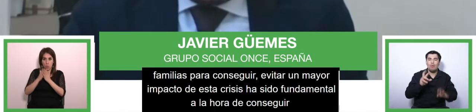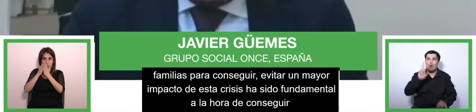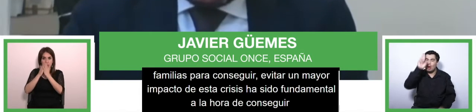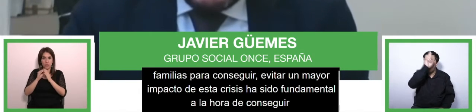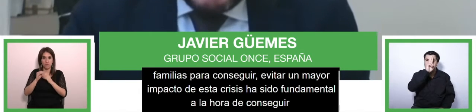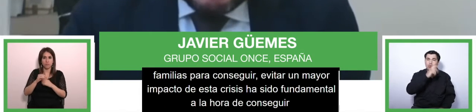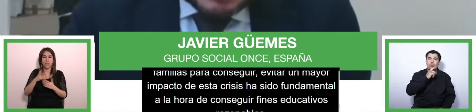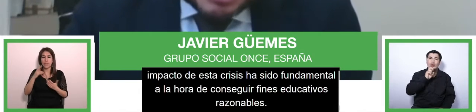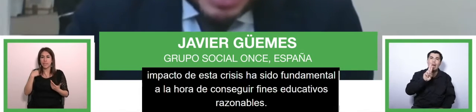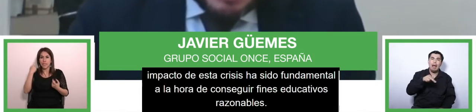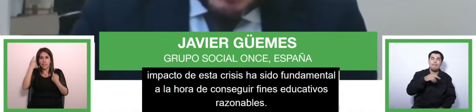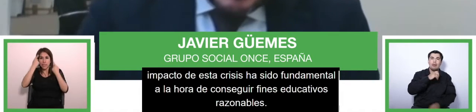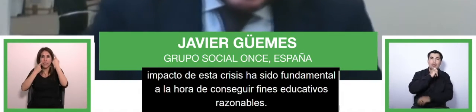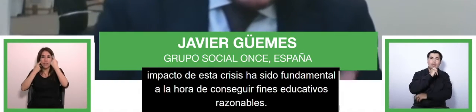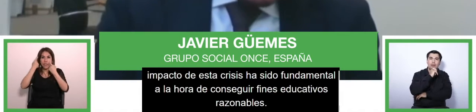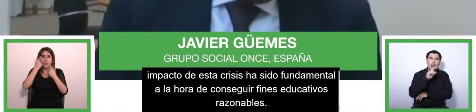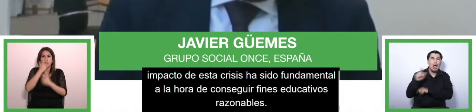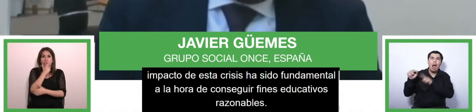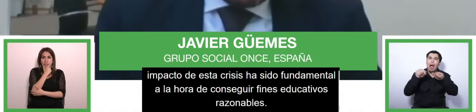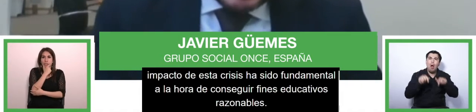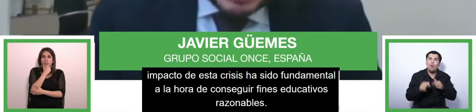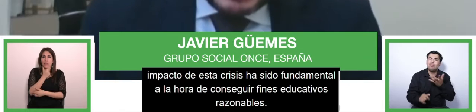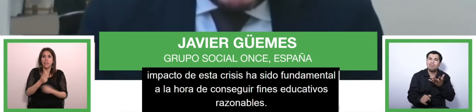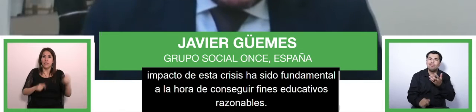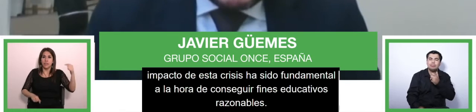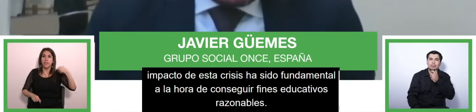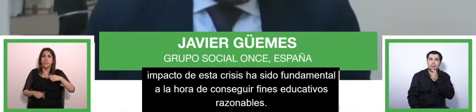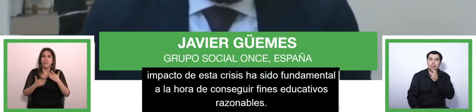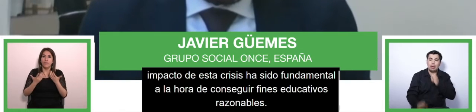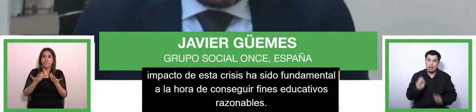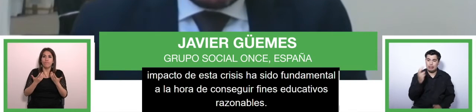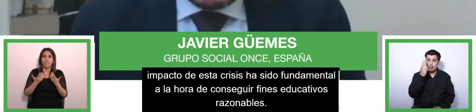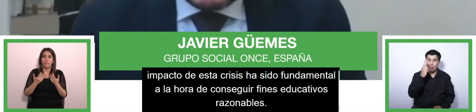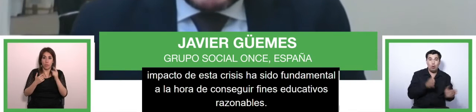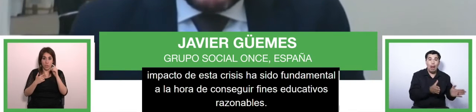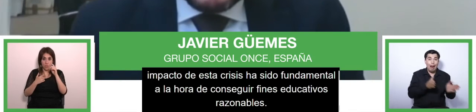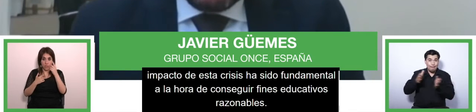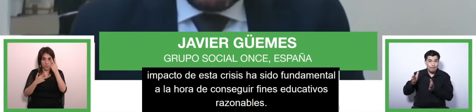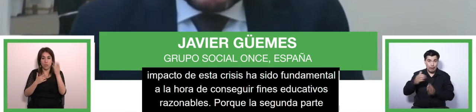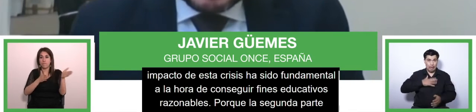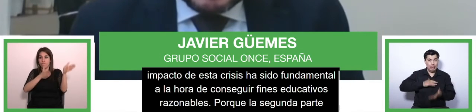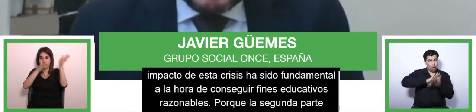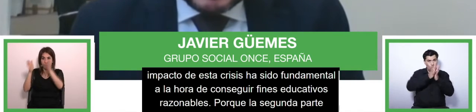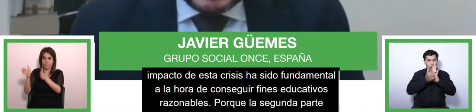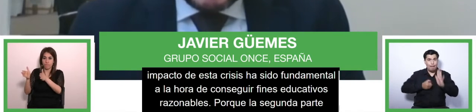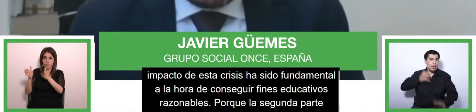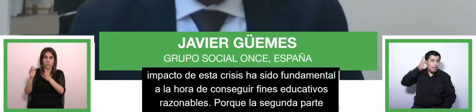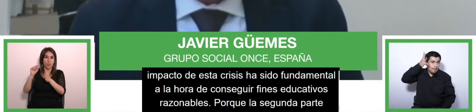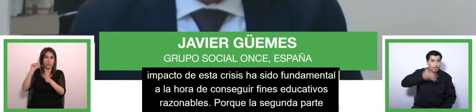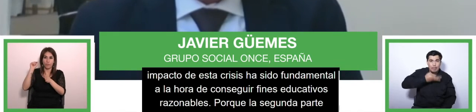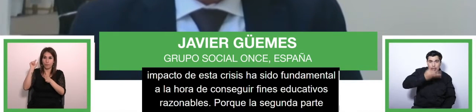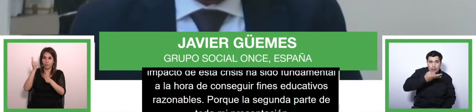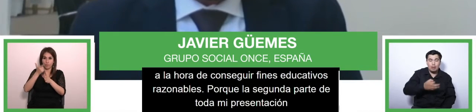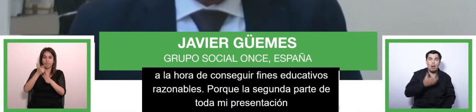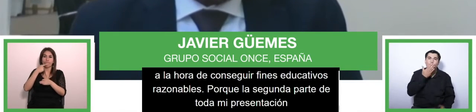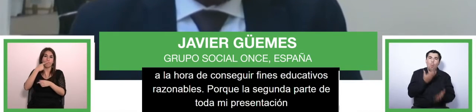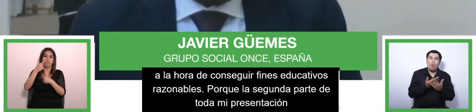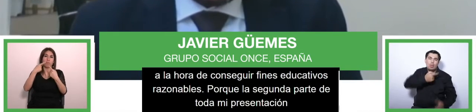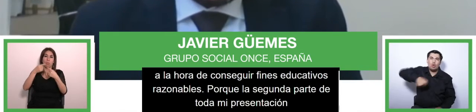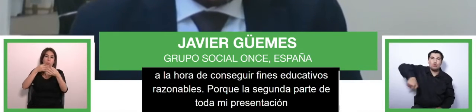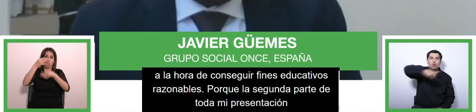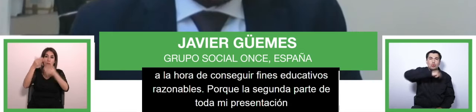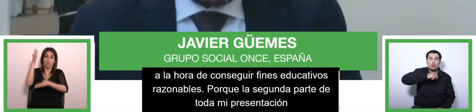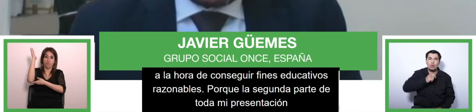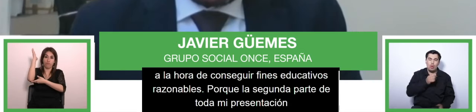Porque, y ahora afronto ya la segunda parte de toda mi presentación, cuando nosotros debemos